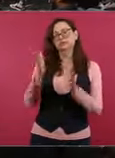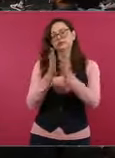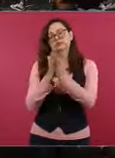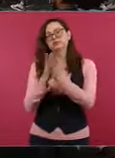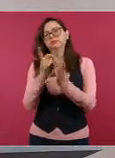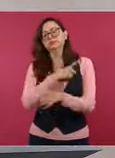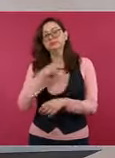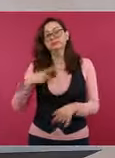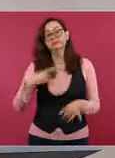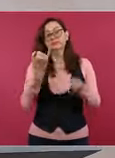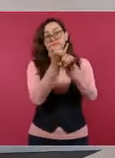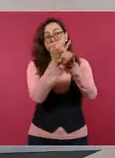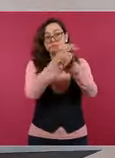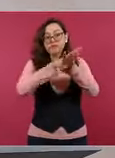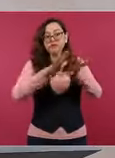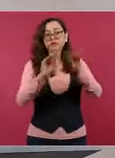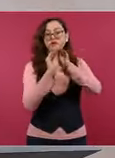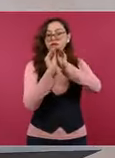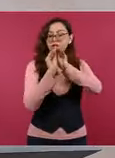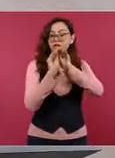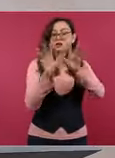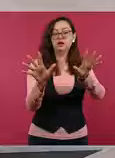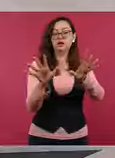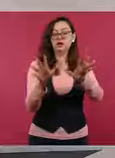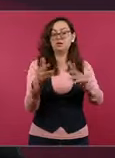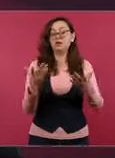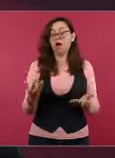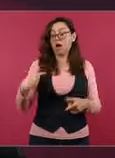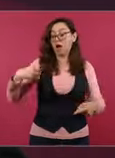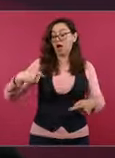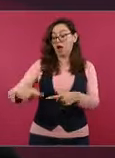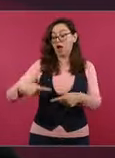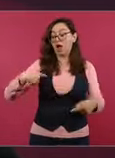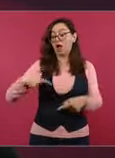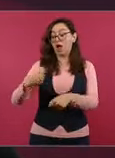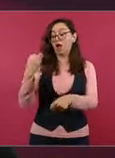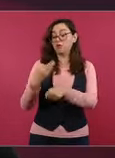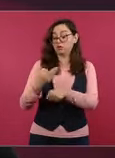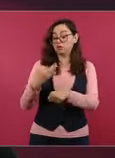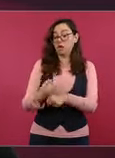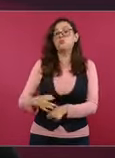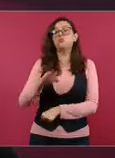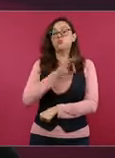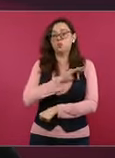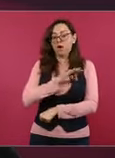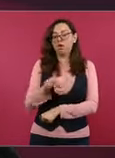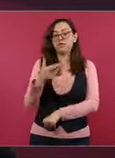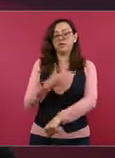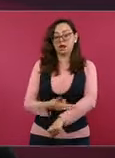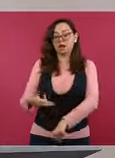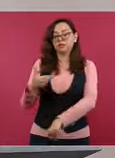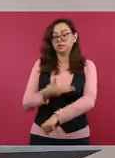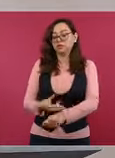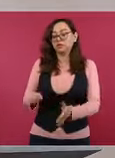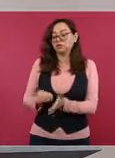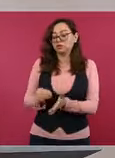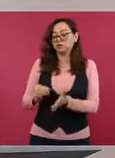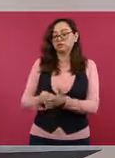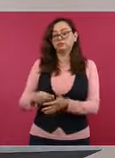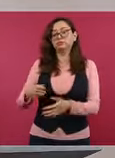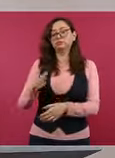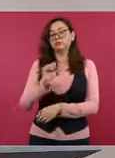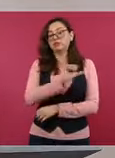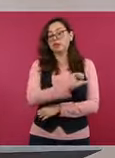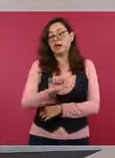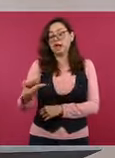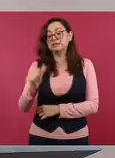informe bien, que el 5 de mayo, que es el plazo para el cual pueden regularizar su situación, pues se les dé todas las facilidades.